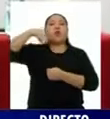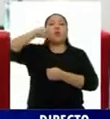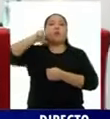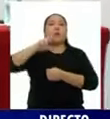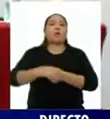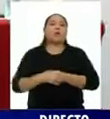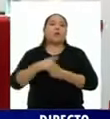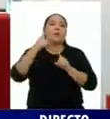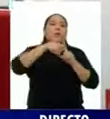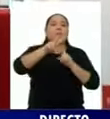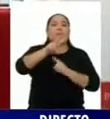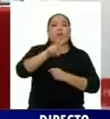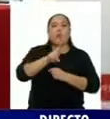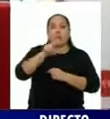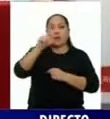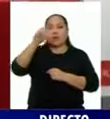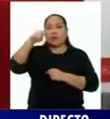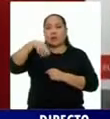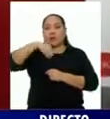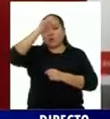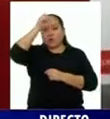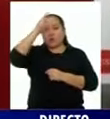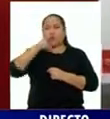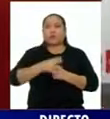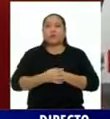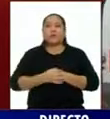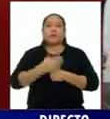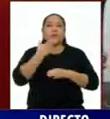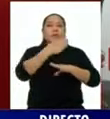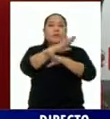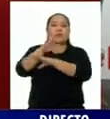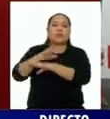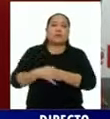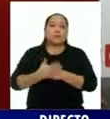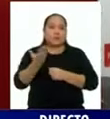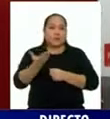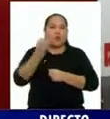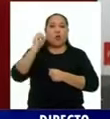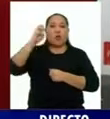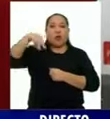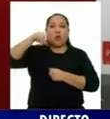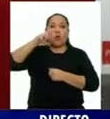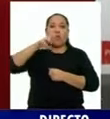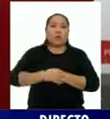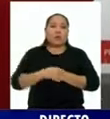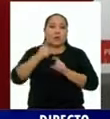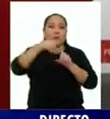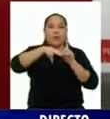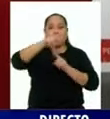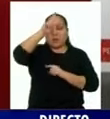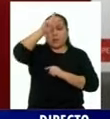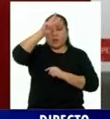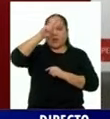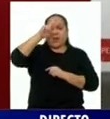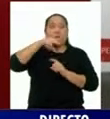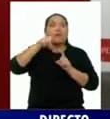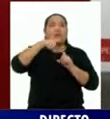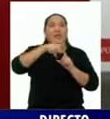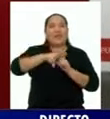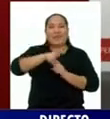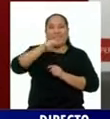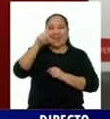Hinojosa, de TV Línea, del Departamento del Cusco. Buenas tardes, les habla Omar Hinojosa de TV en Línea Cusco. La pregunta